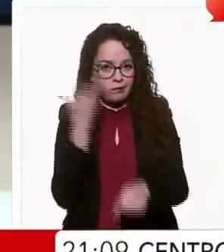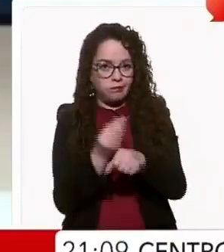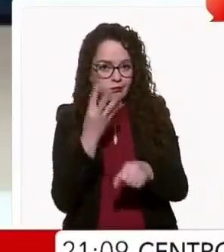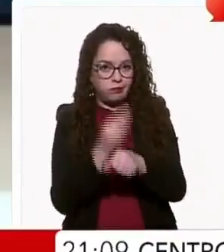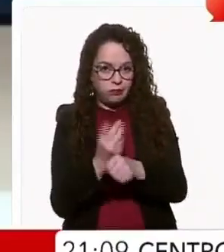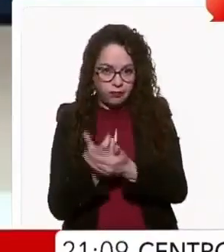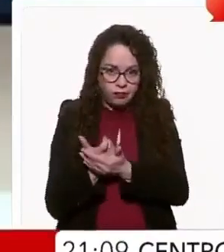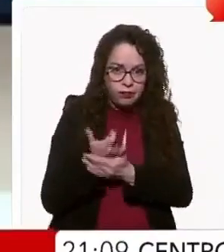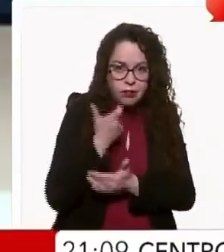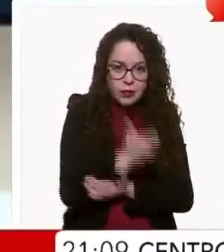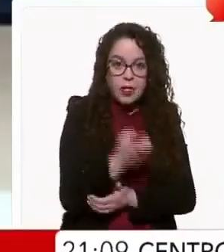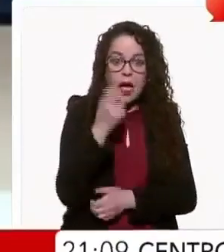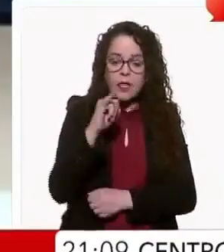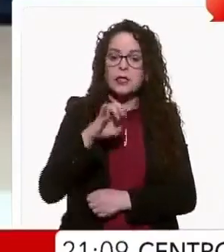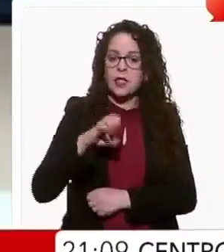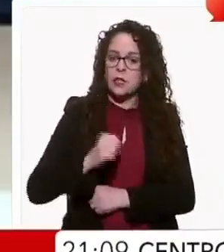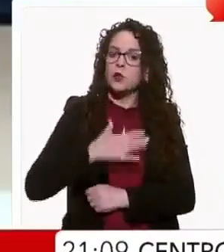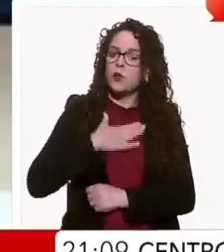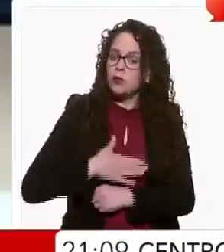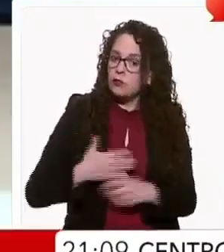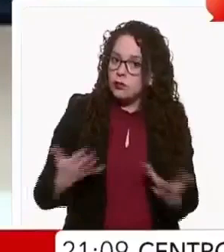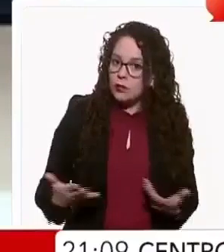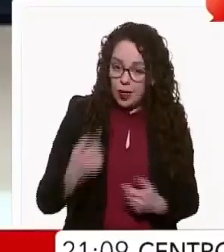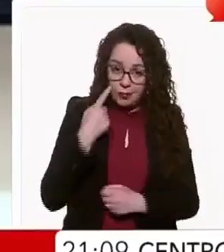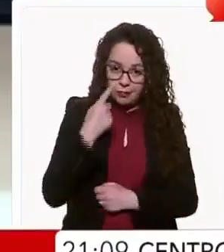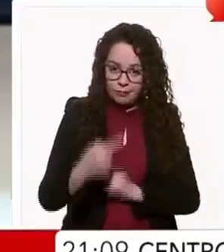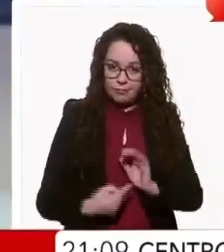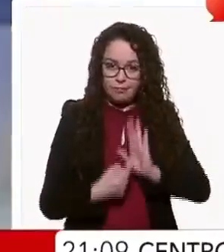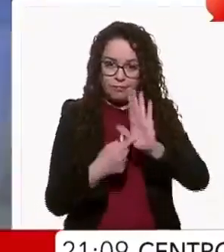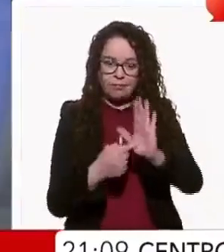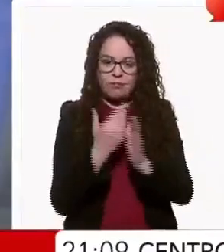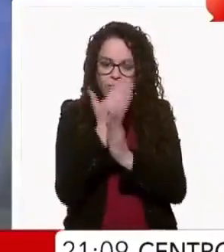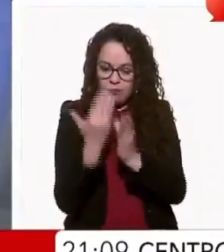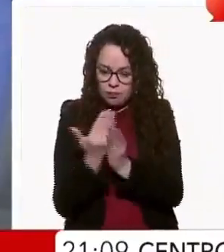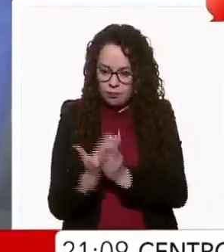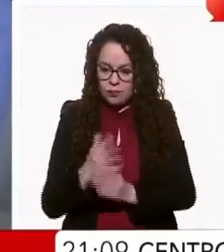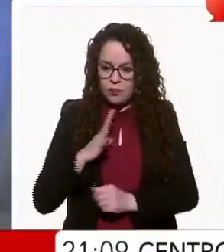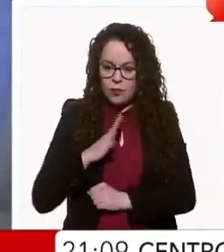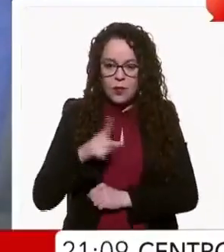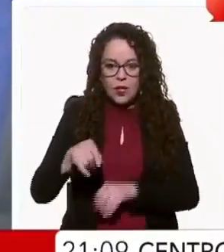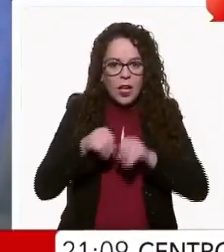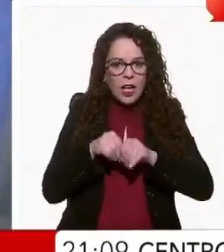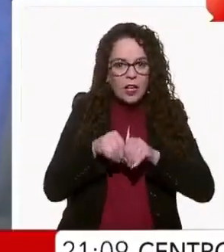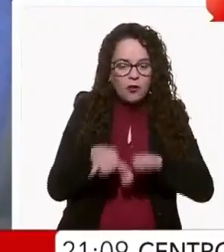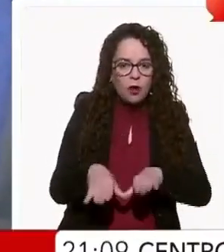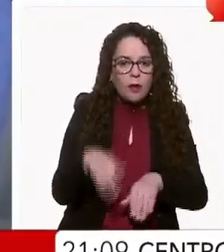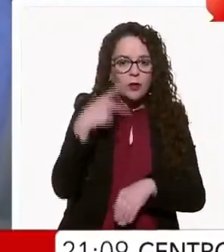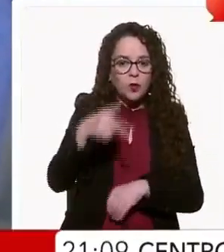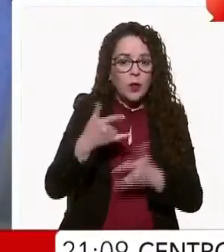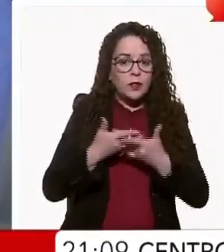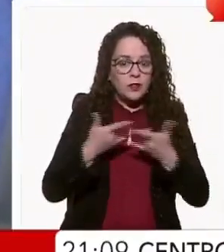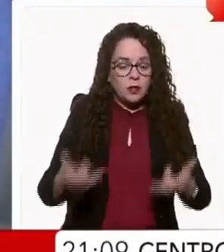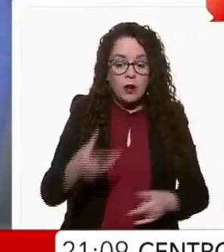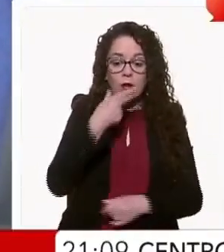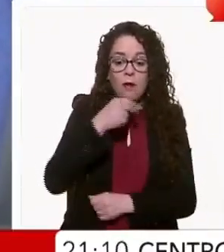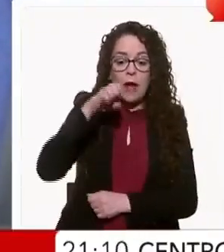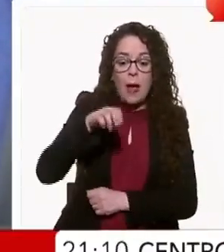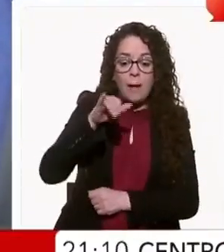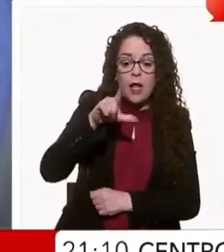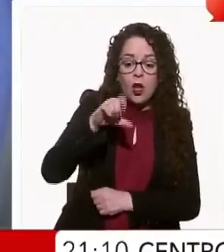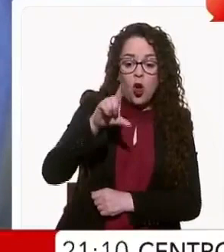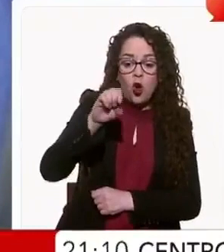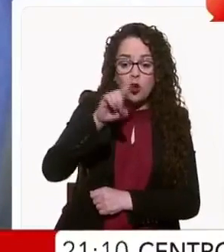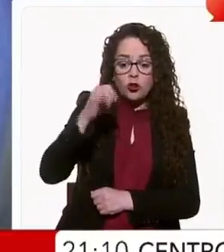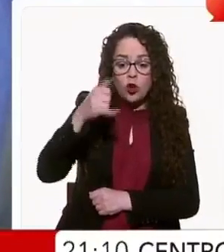hacer justicia. Aquí le compartimos los antecedentes. Emilio Lozoya Austin, exdirector de